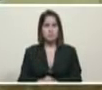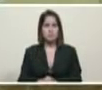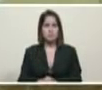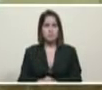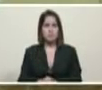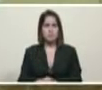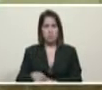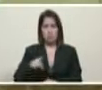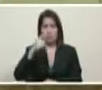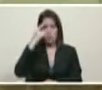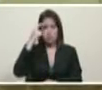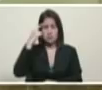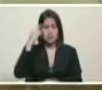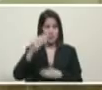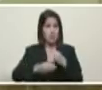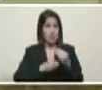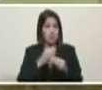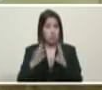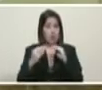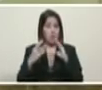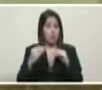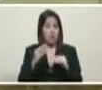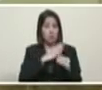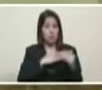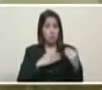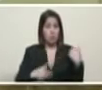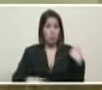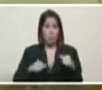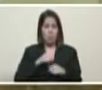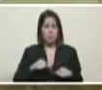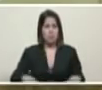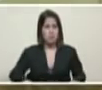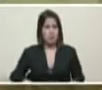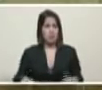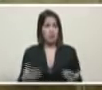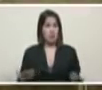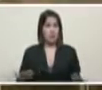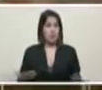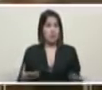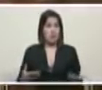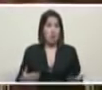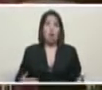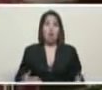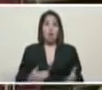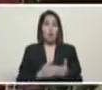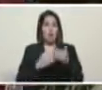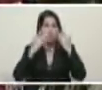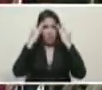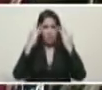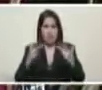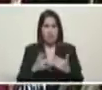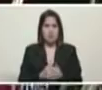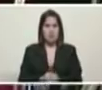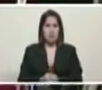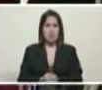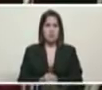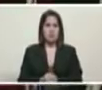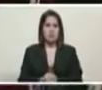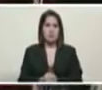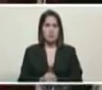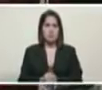¿Saben ustedes de qué estoy hablando, militares venezolanos? De contrainteligencia.